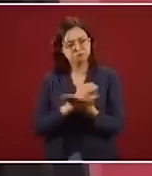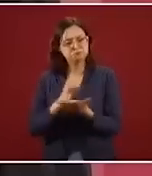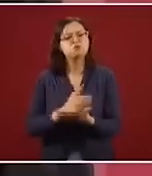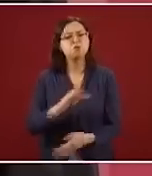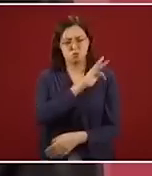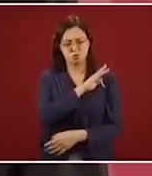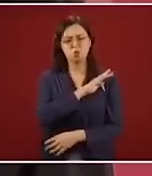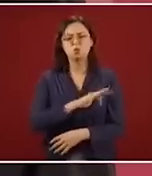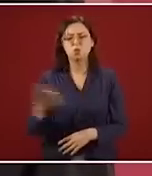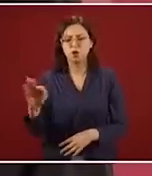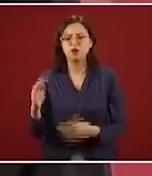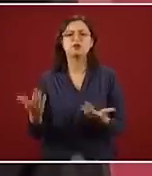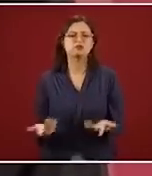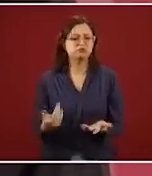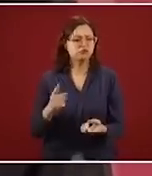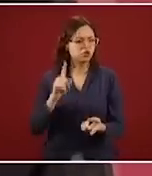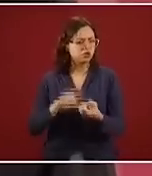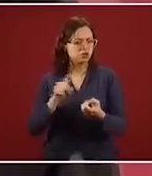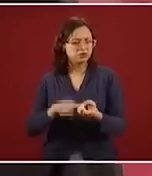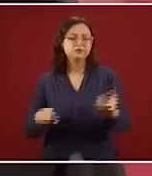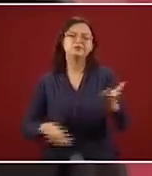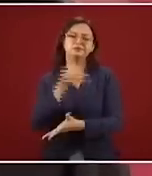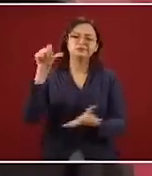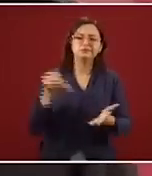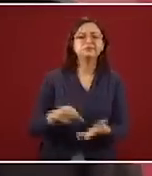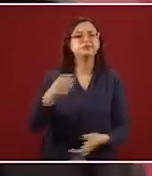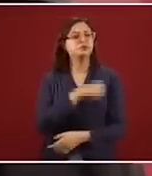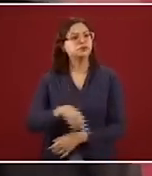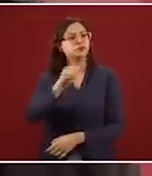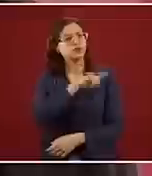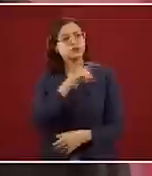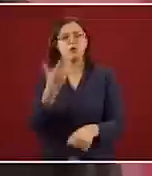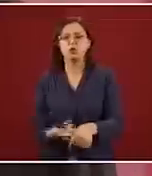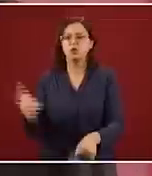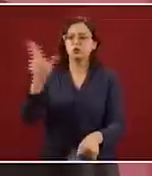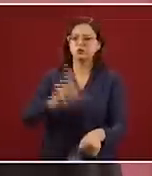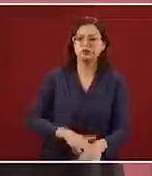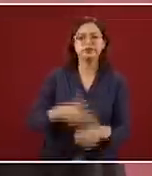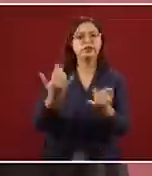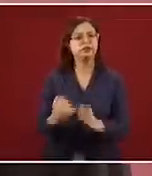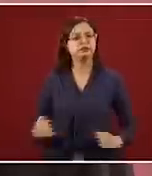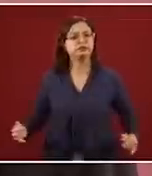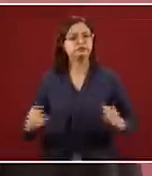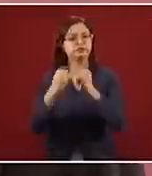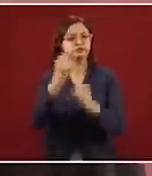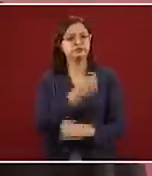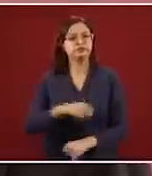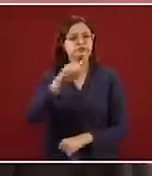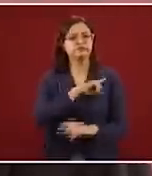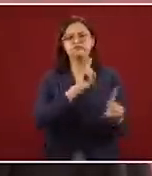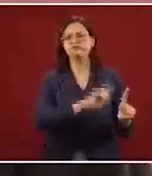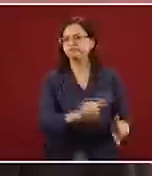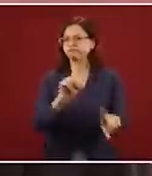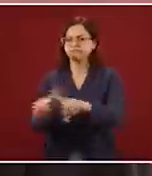en centros de salud, en hospitales, en los institutos, en todos